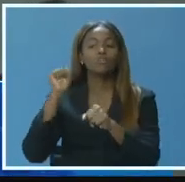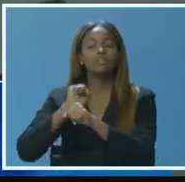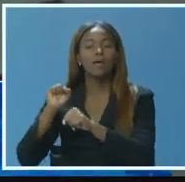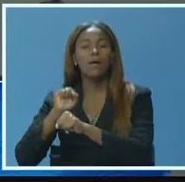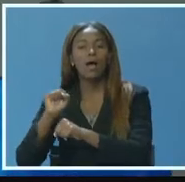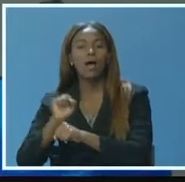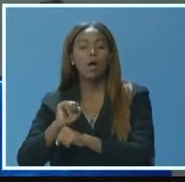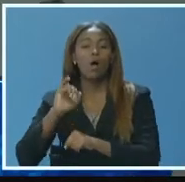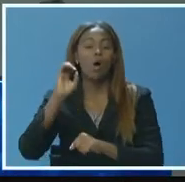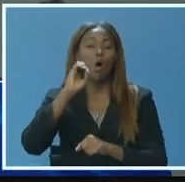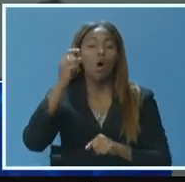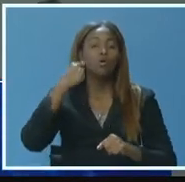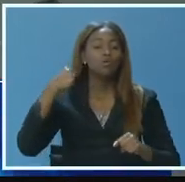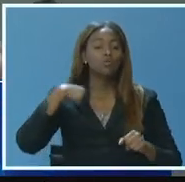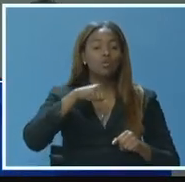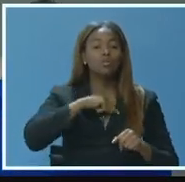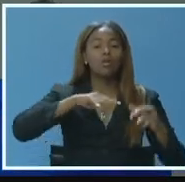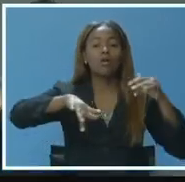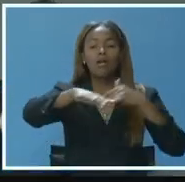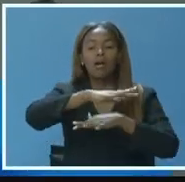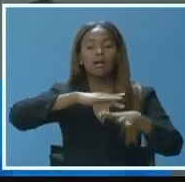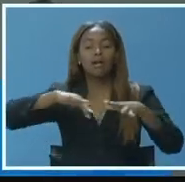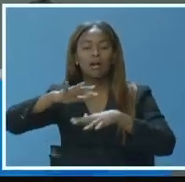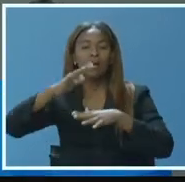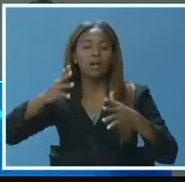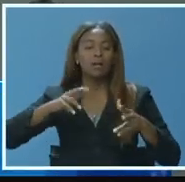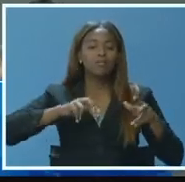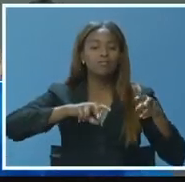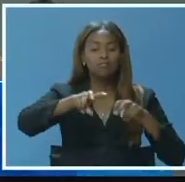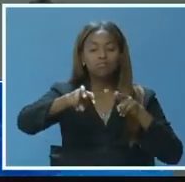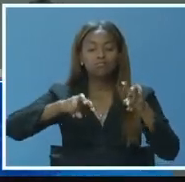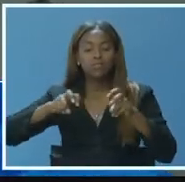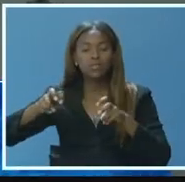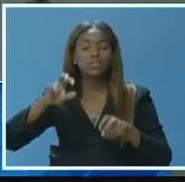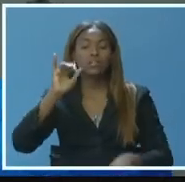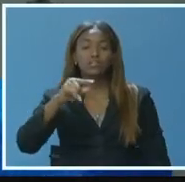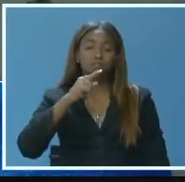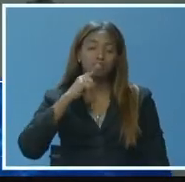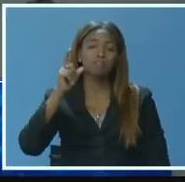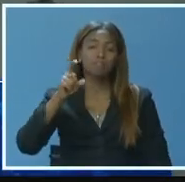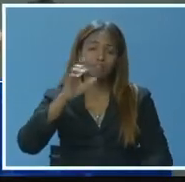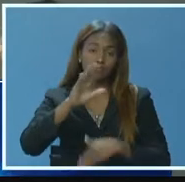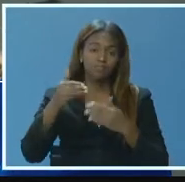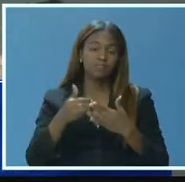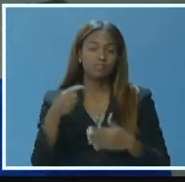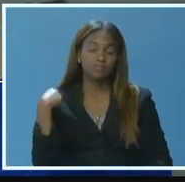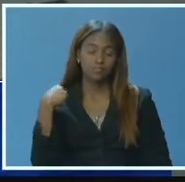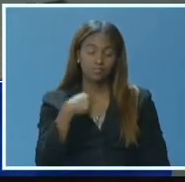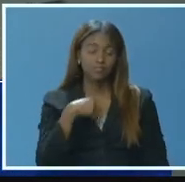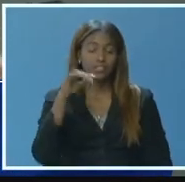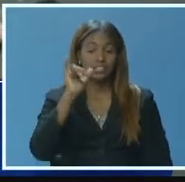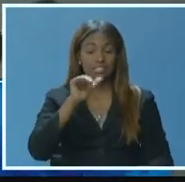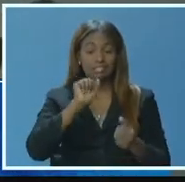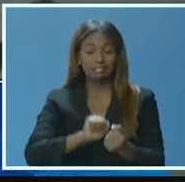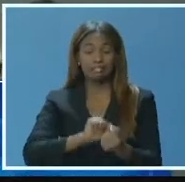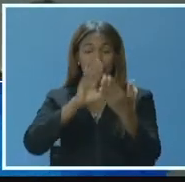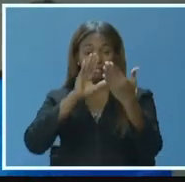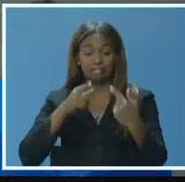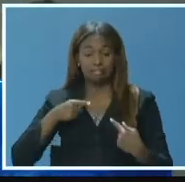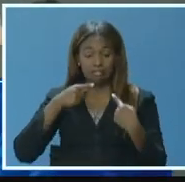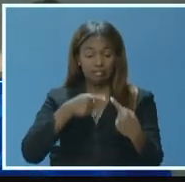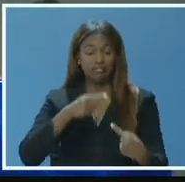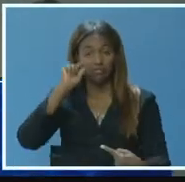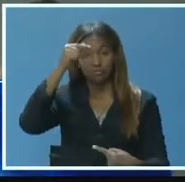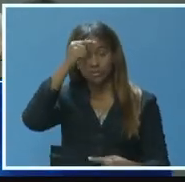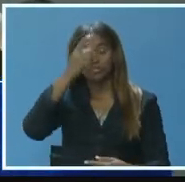las calles es una necesidad que todos tenemos. Es un reto que el gobierno dominicano tiene